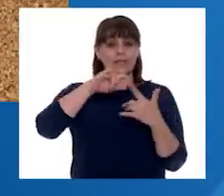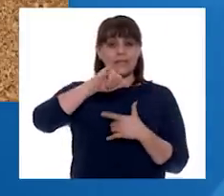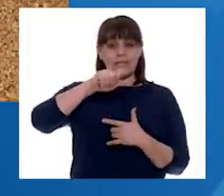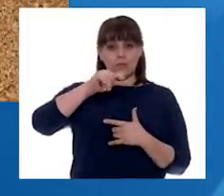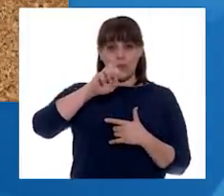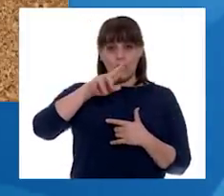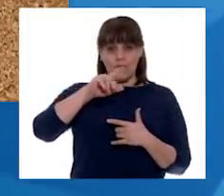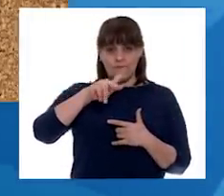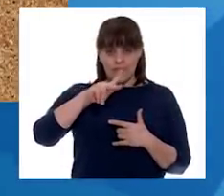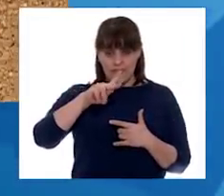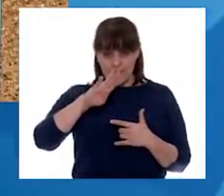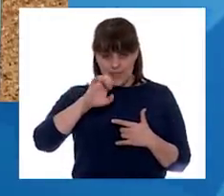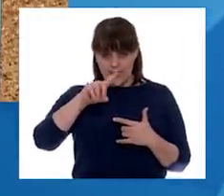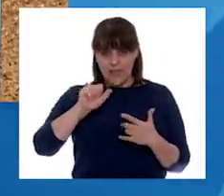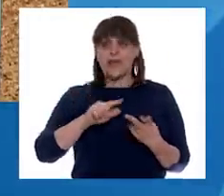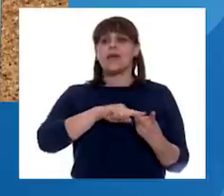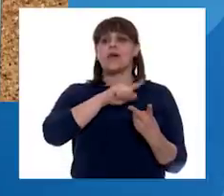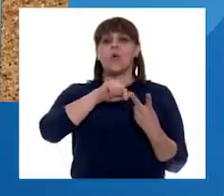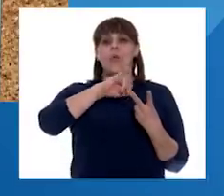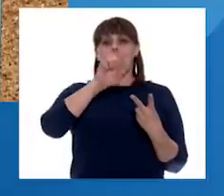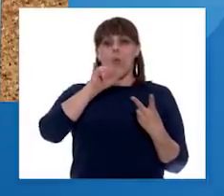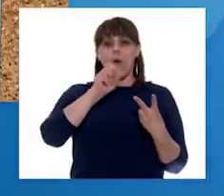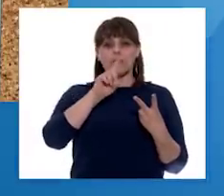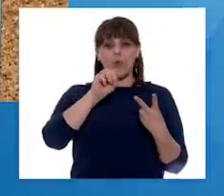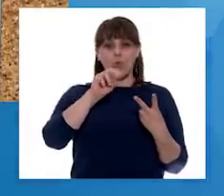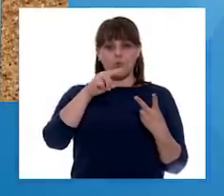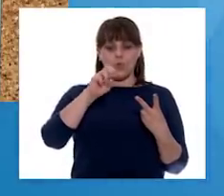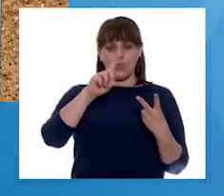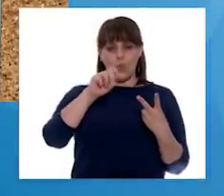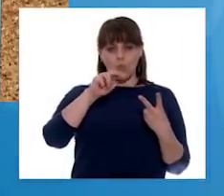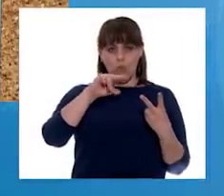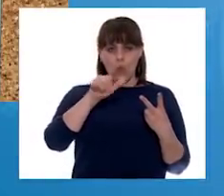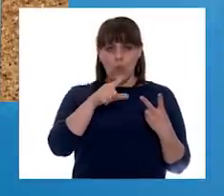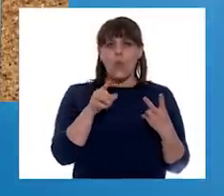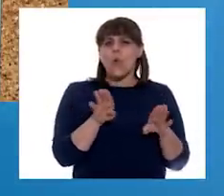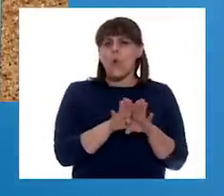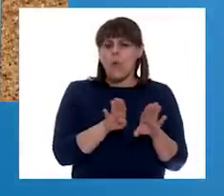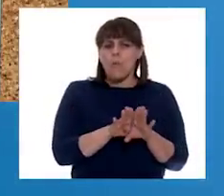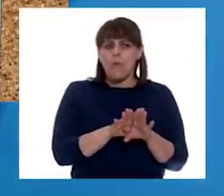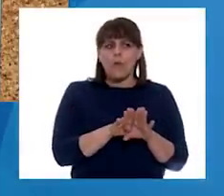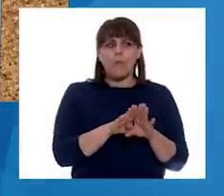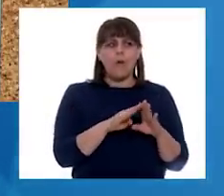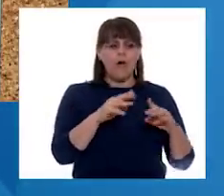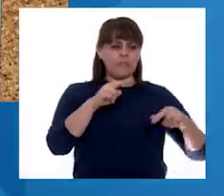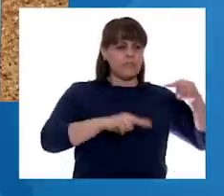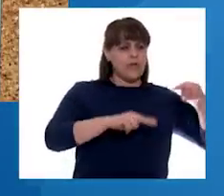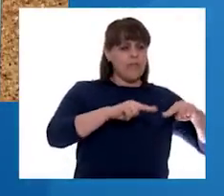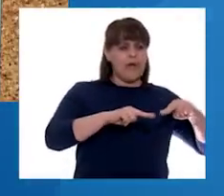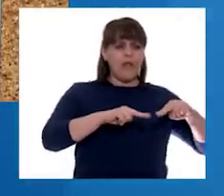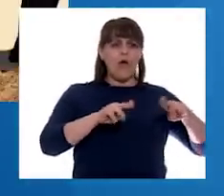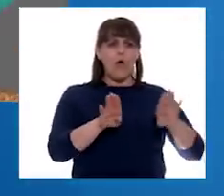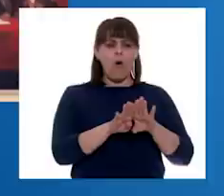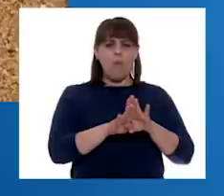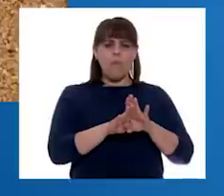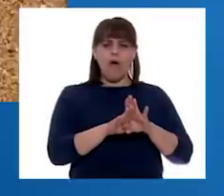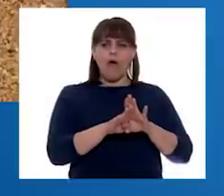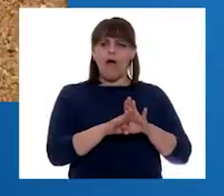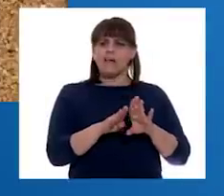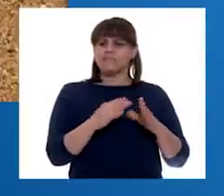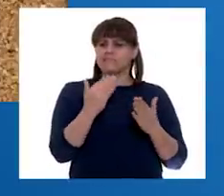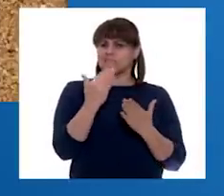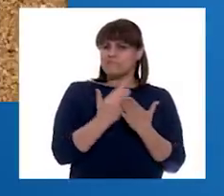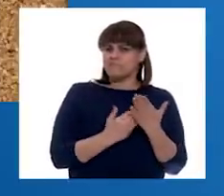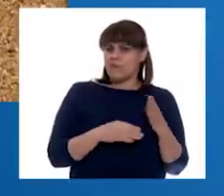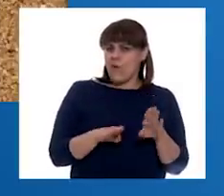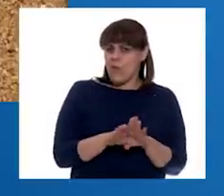O'Donojú. La regencia llevaba muchas promesas, como la abolición de las castas, la cual fracasó por la intolerancia de la misma sociedad.